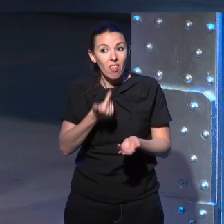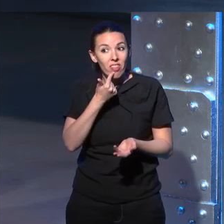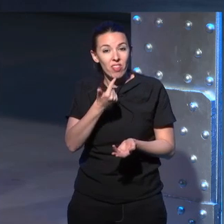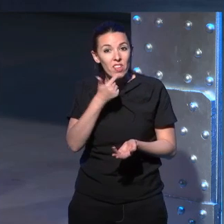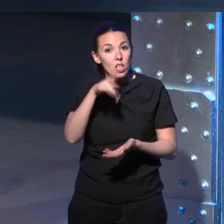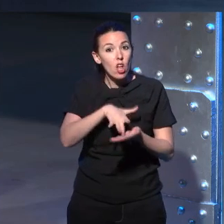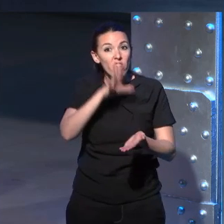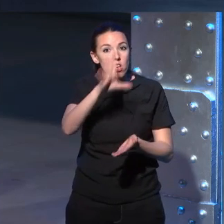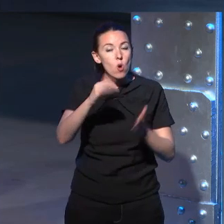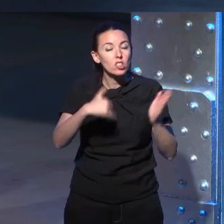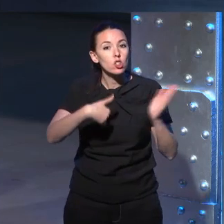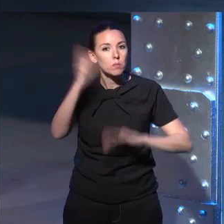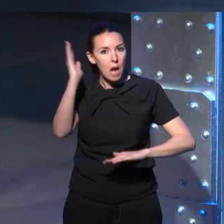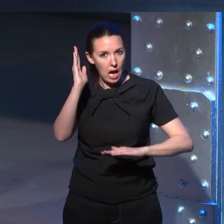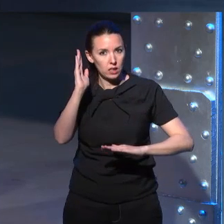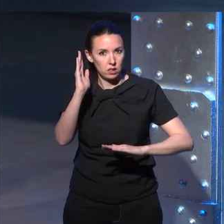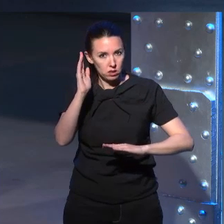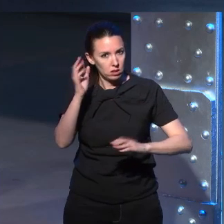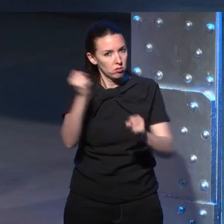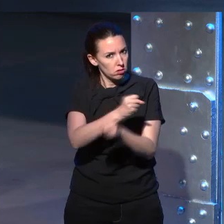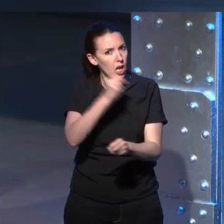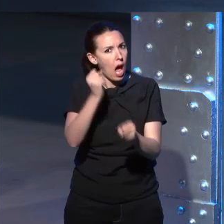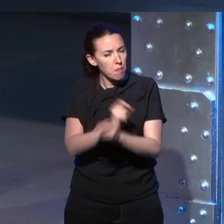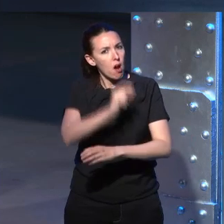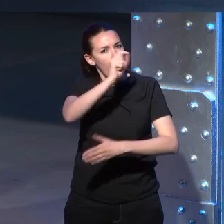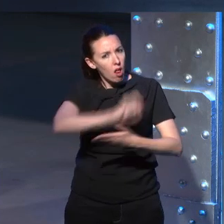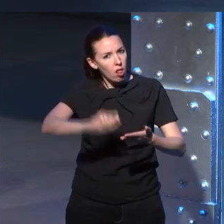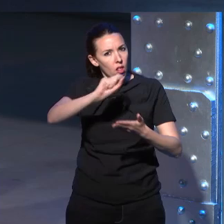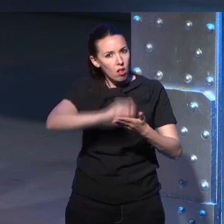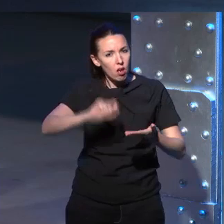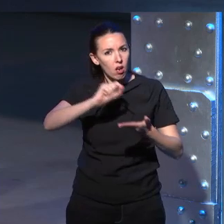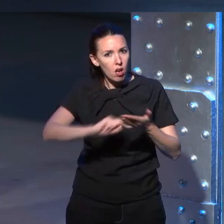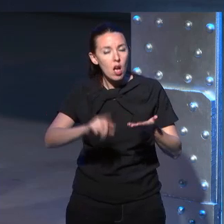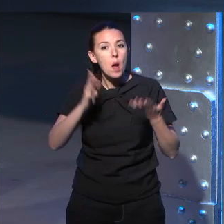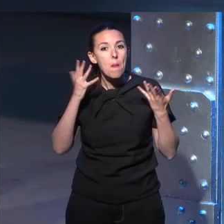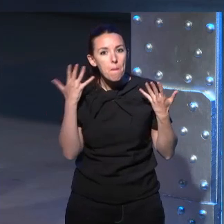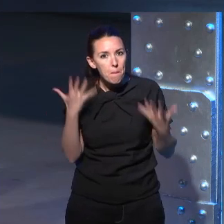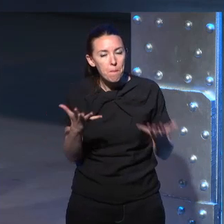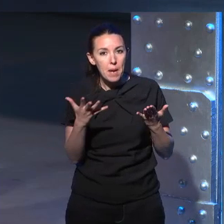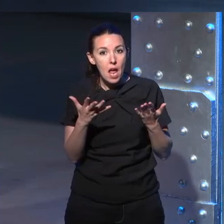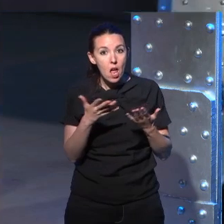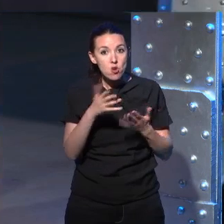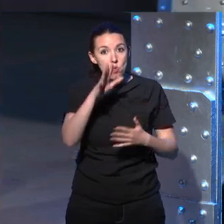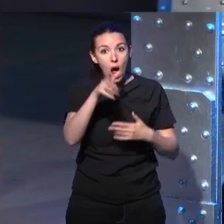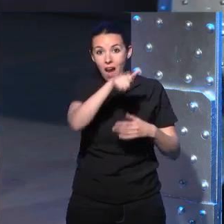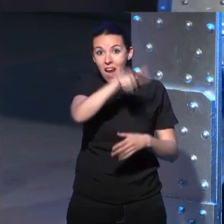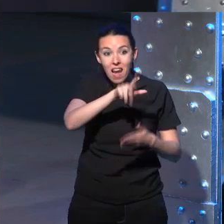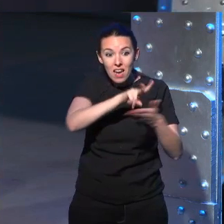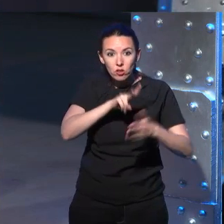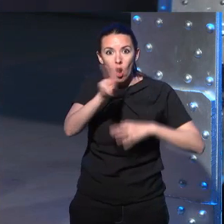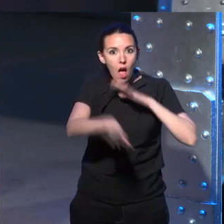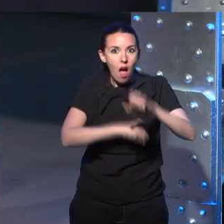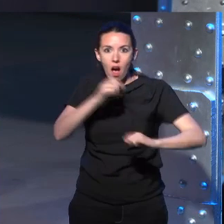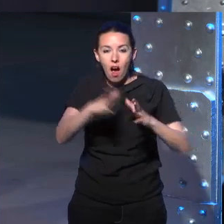cuenta, más de 5 años de arduo y duro trabajo, pero la voracidad de sus lectores